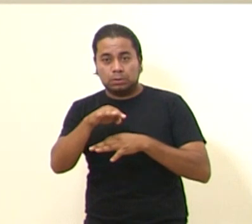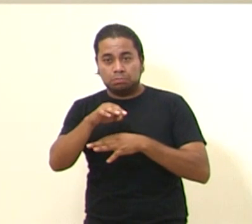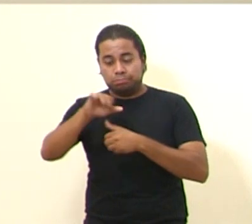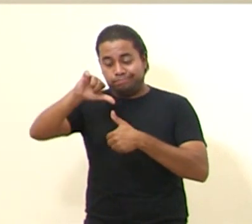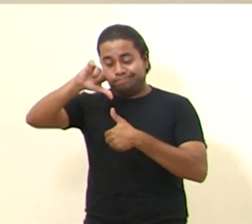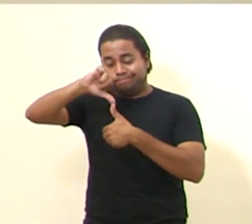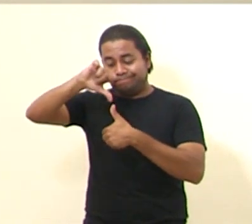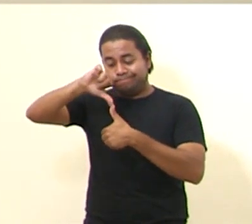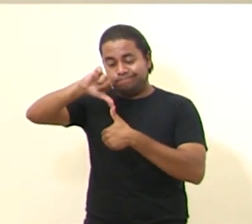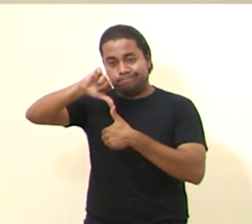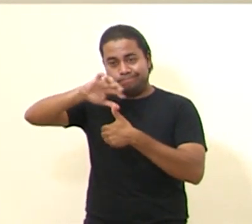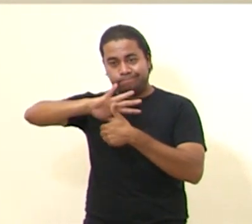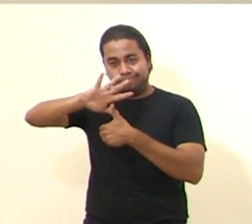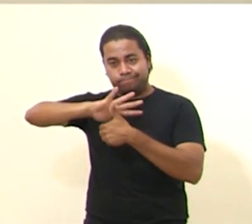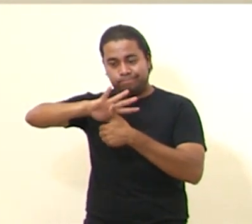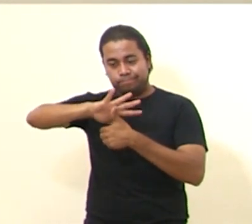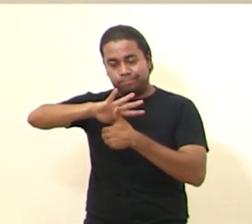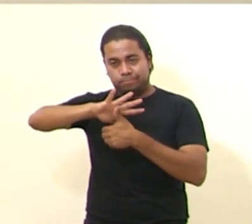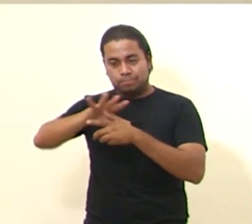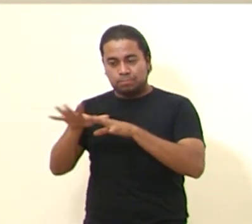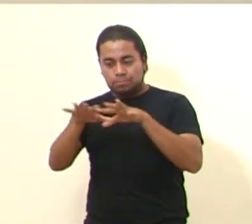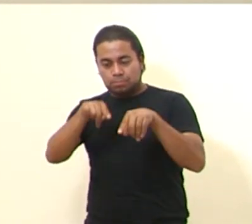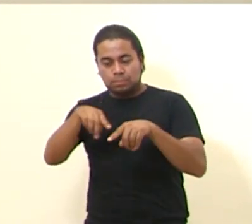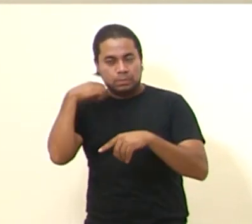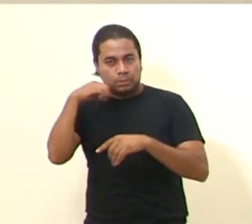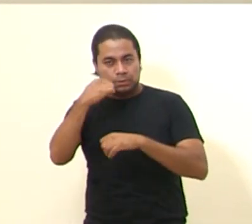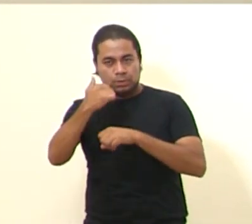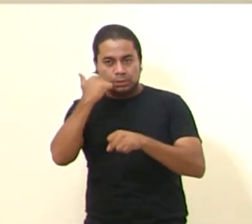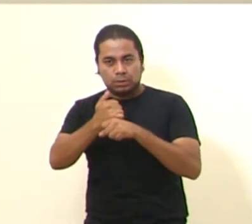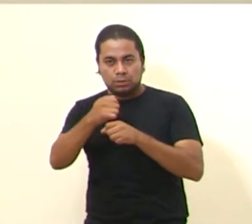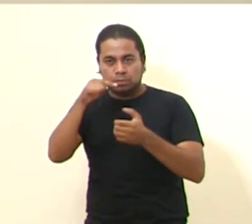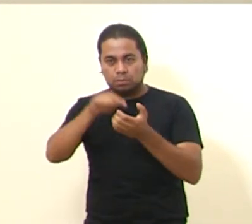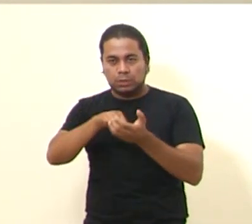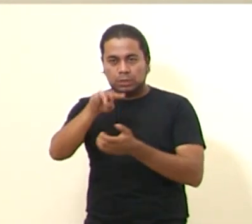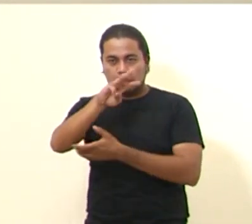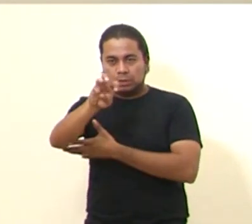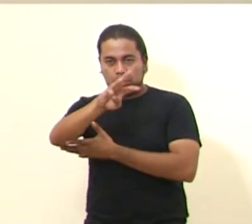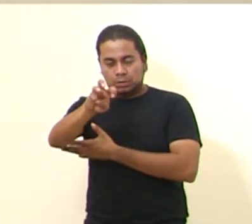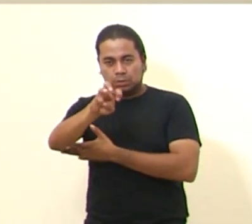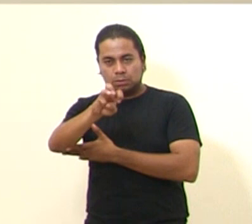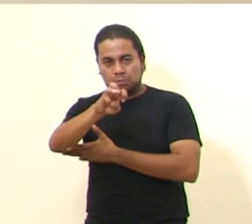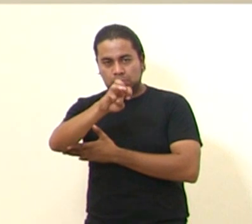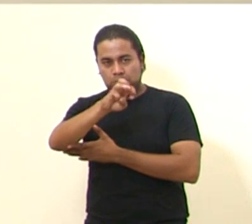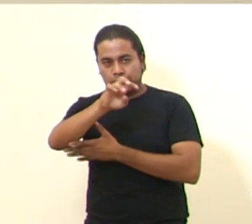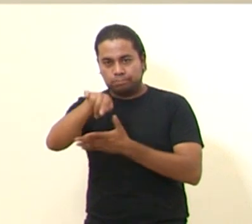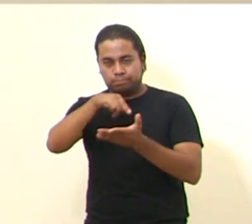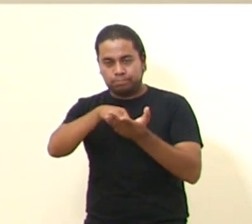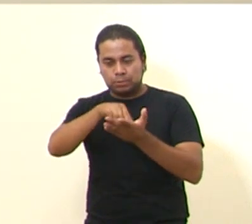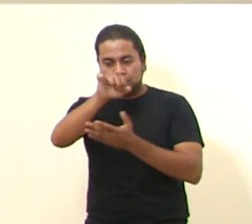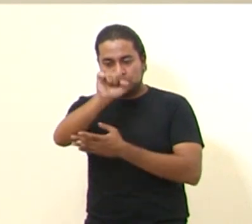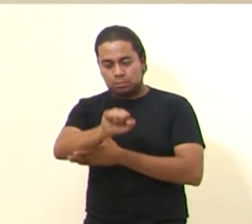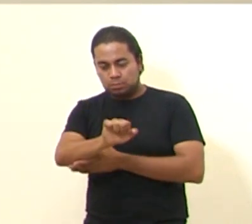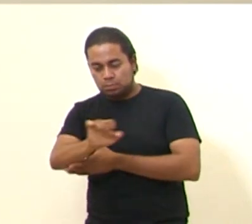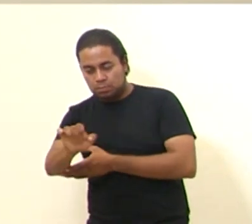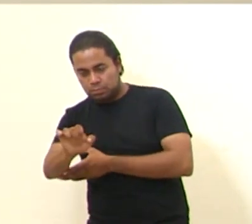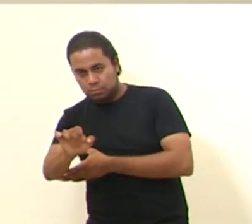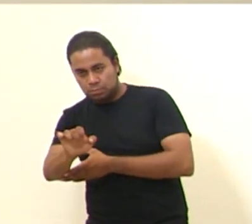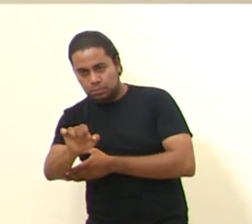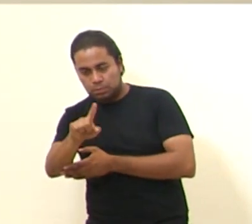Centroamérica. Llegaron a Oaxaca en el año 1300, ubicándose en el sureste del